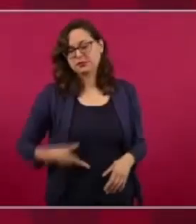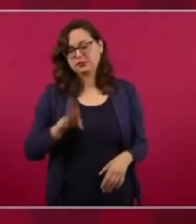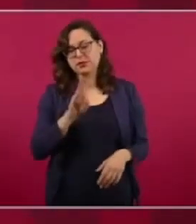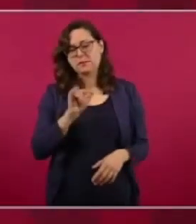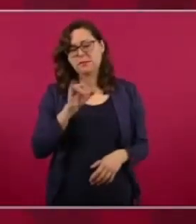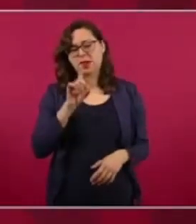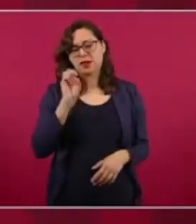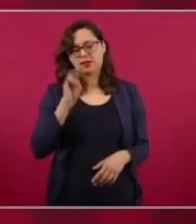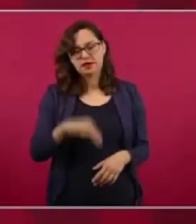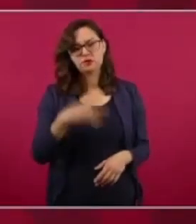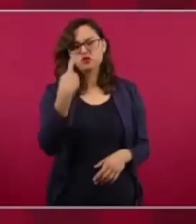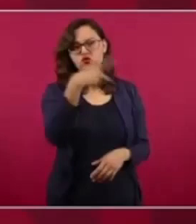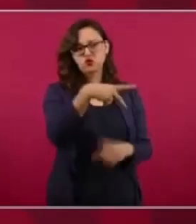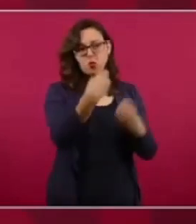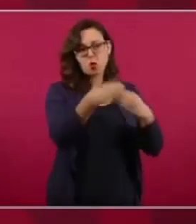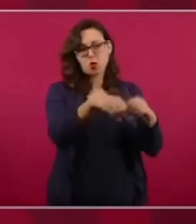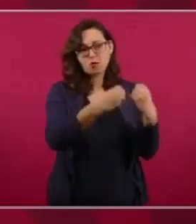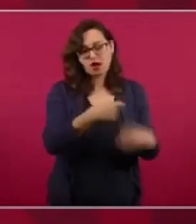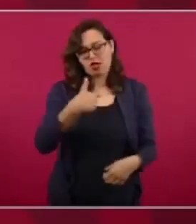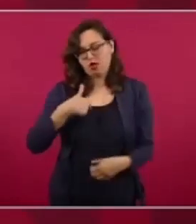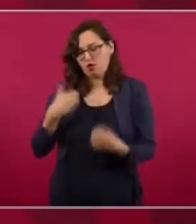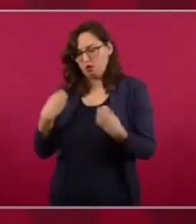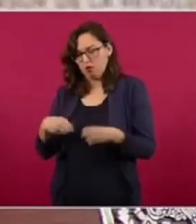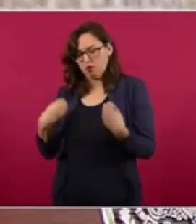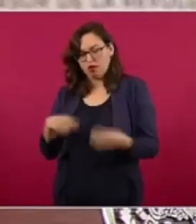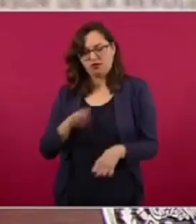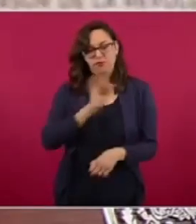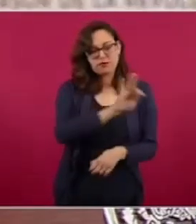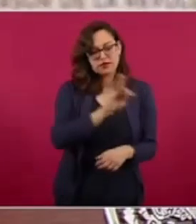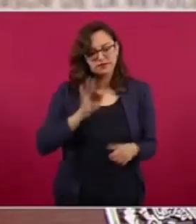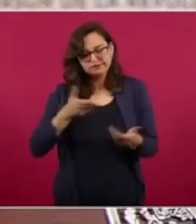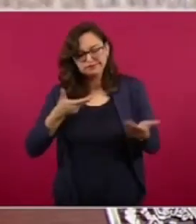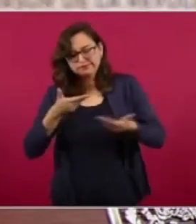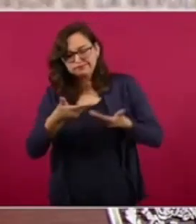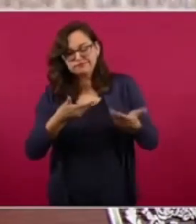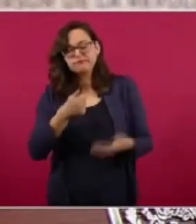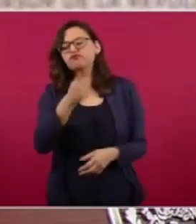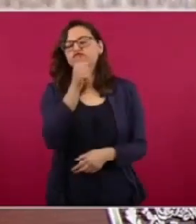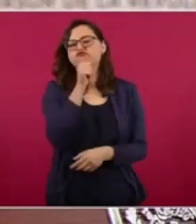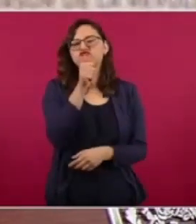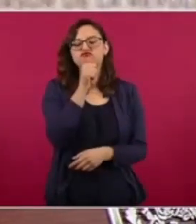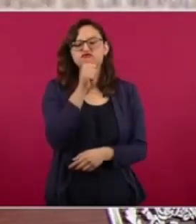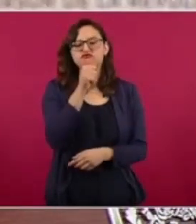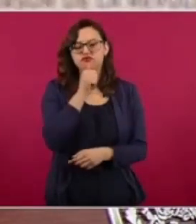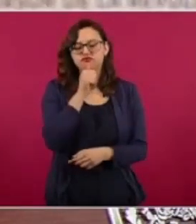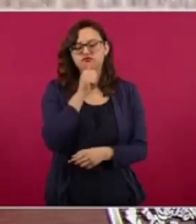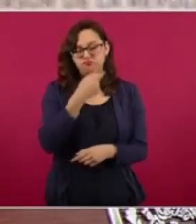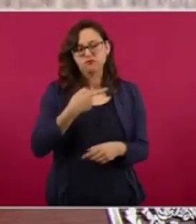Biden, pero es lo que puedo decir.